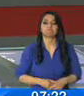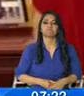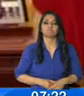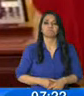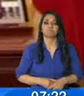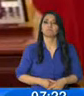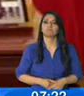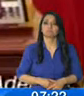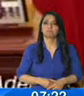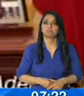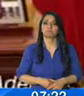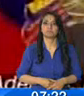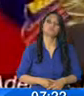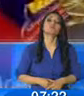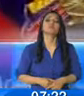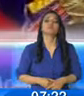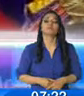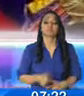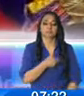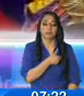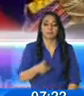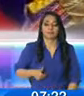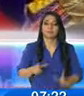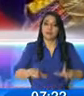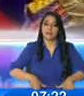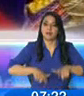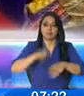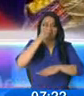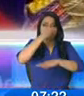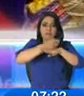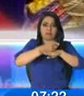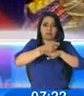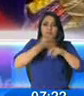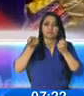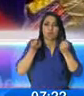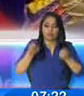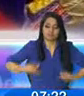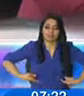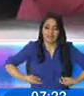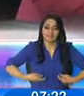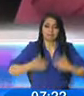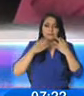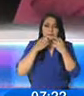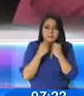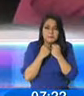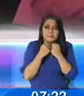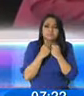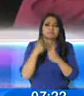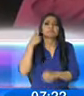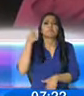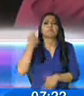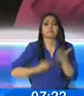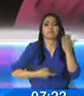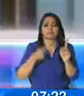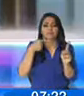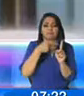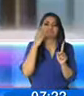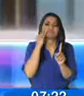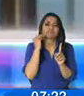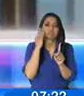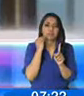Moreno tras las medidas de austeridad anunciadas por el presidente Lenin Moreno Qué piensan los